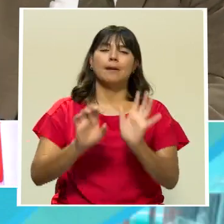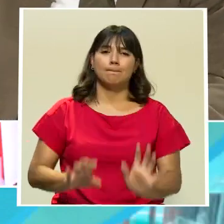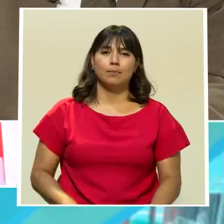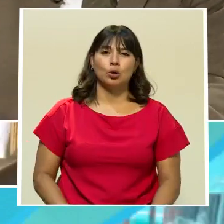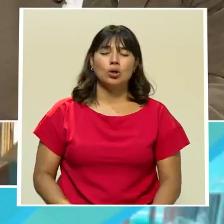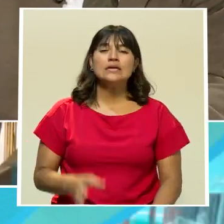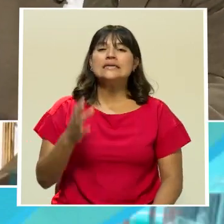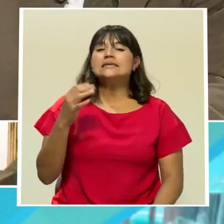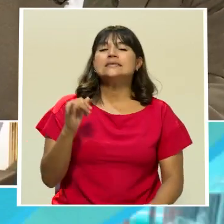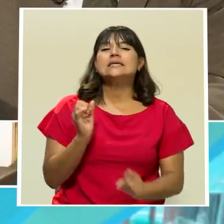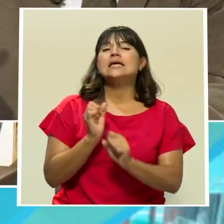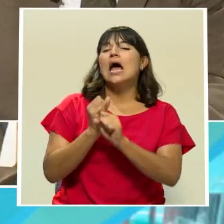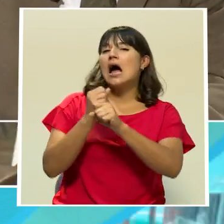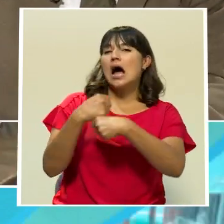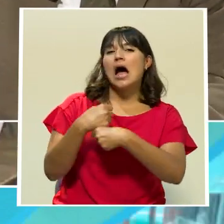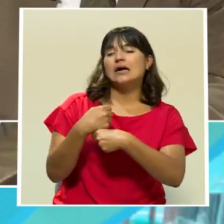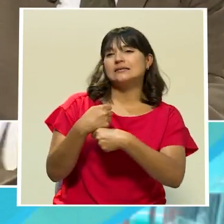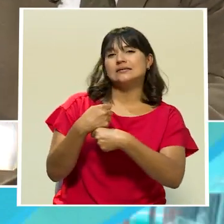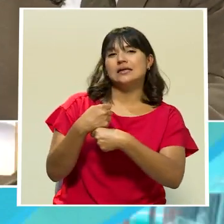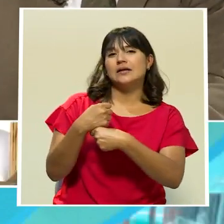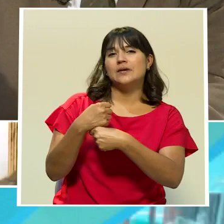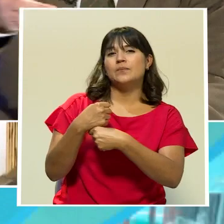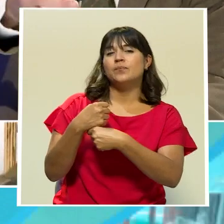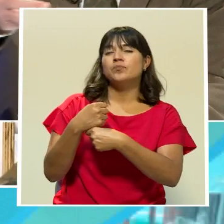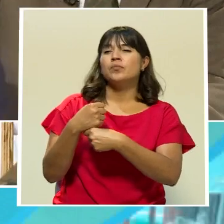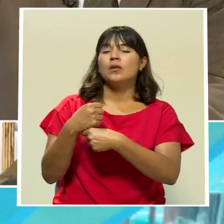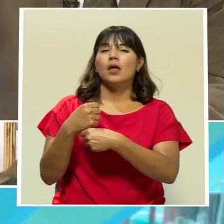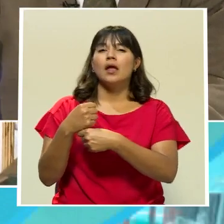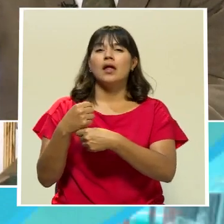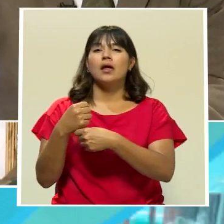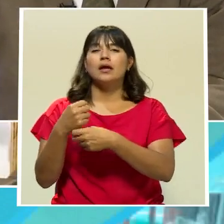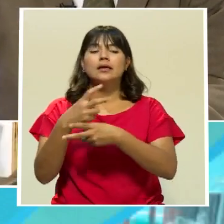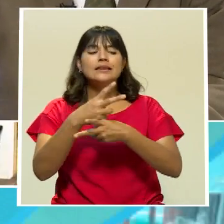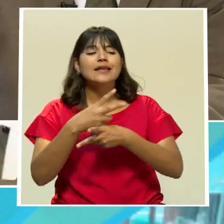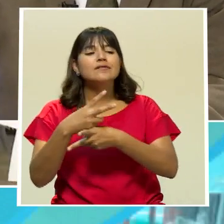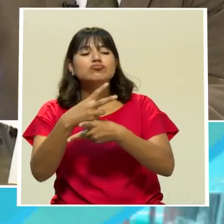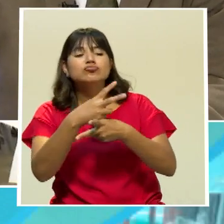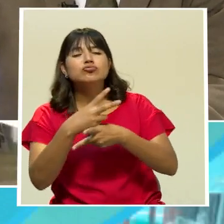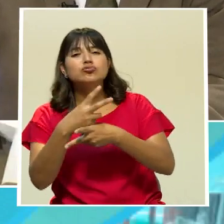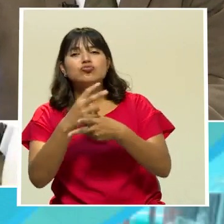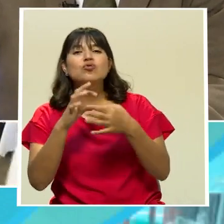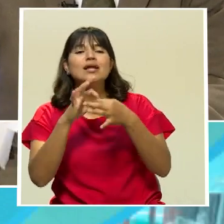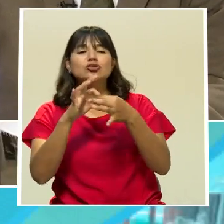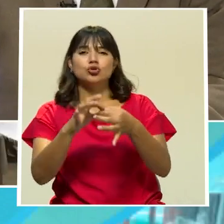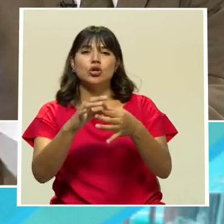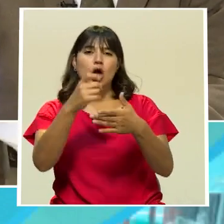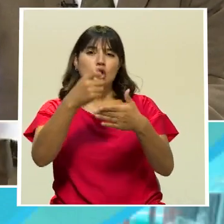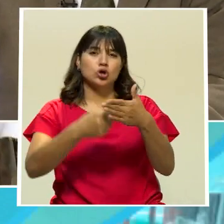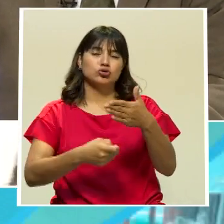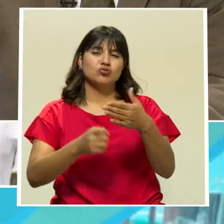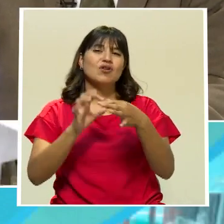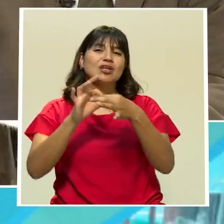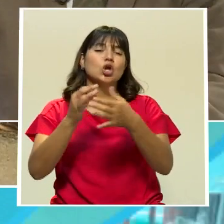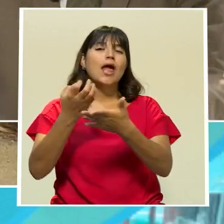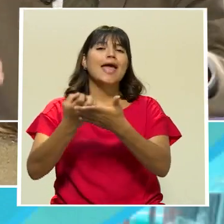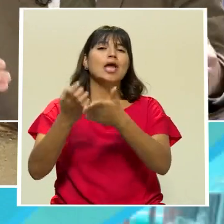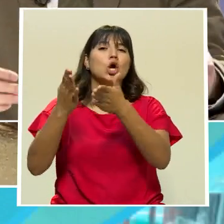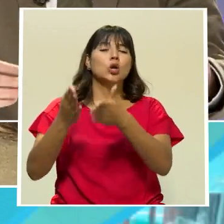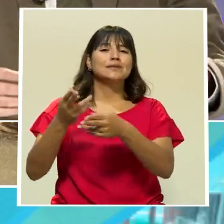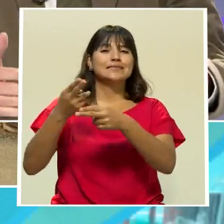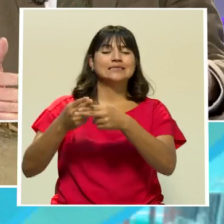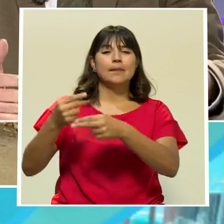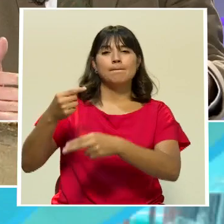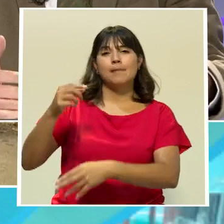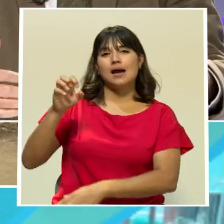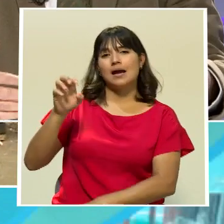una gestión de tributación, de auditoría sobre el economista Gerardo Corrales y se